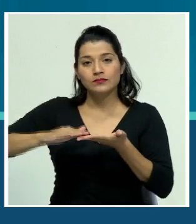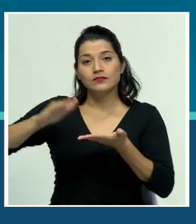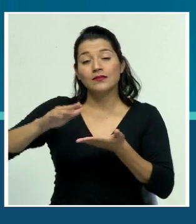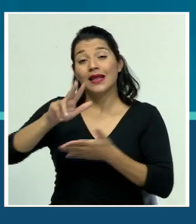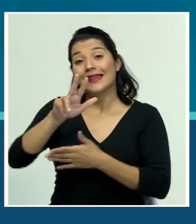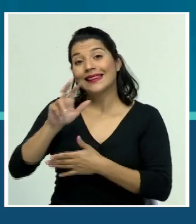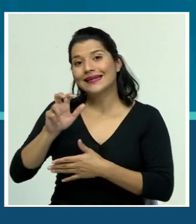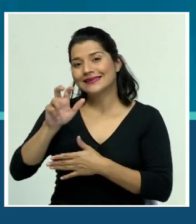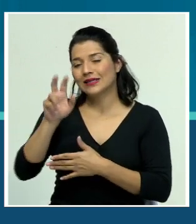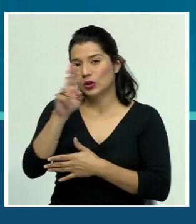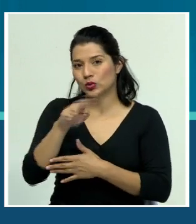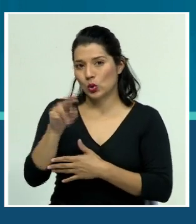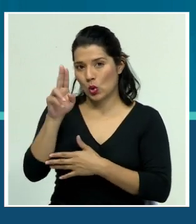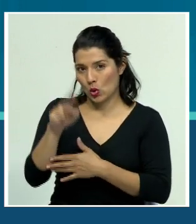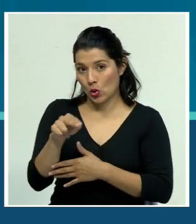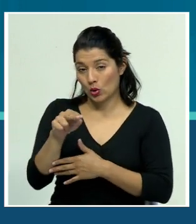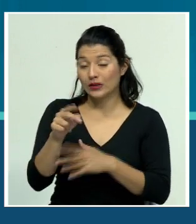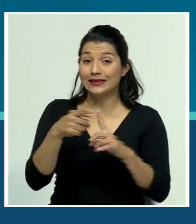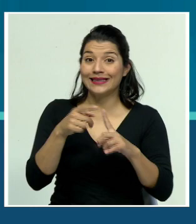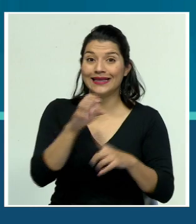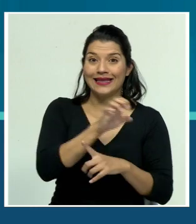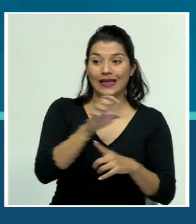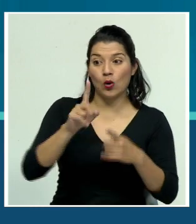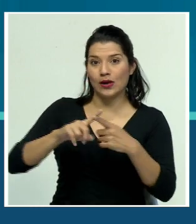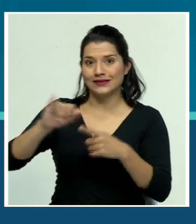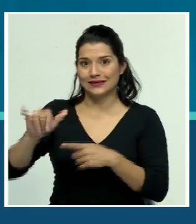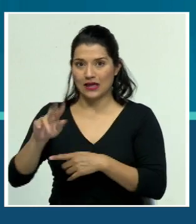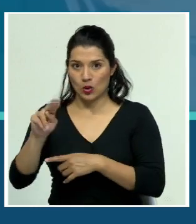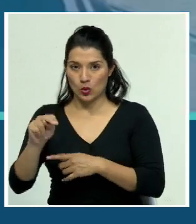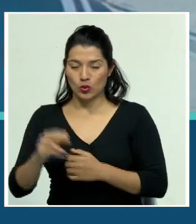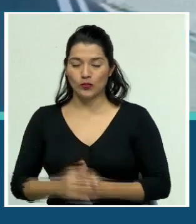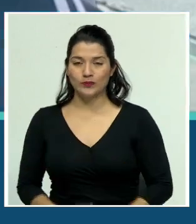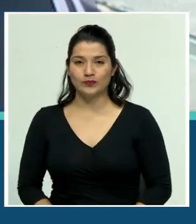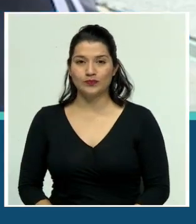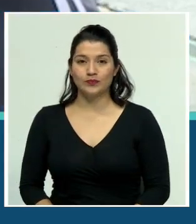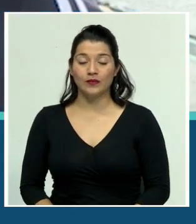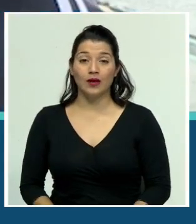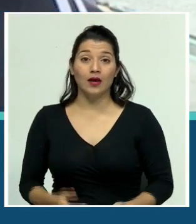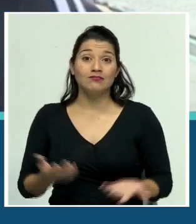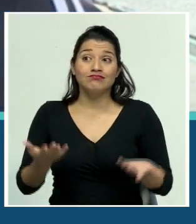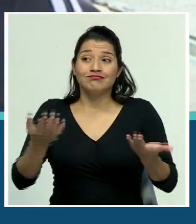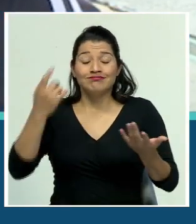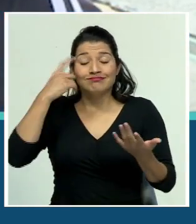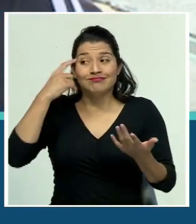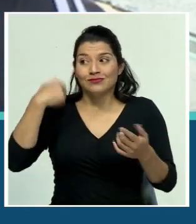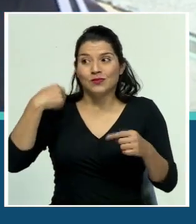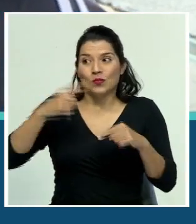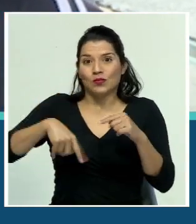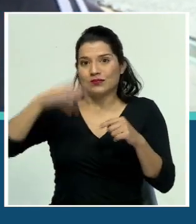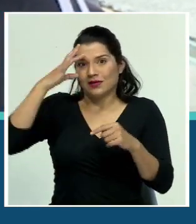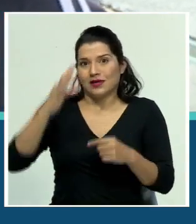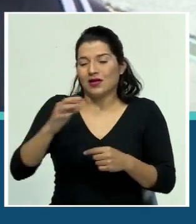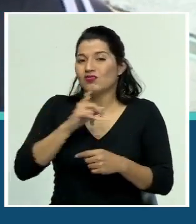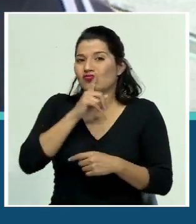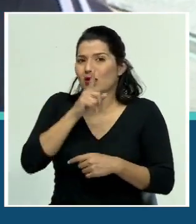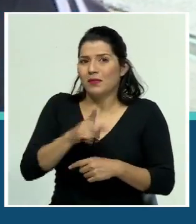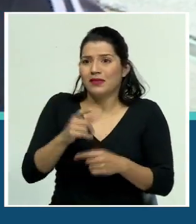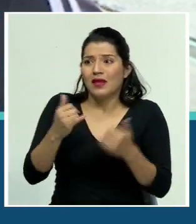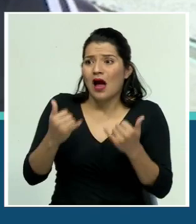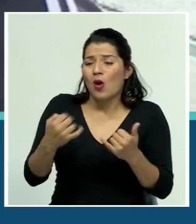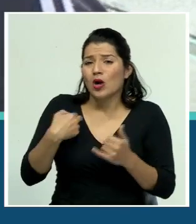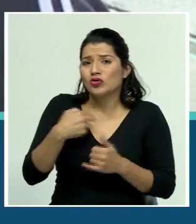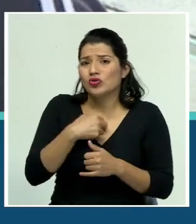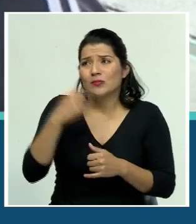de 300 colones entre enero y junio de este año. No, imagínense, es increíble, la verdad que ahora uno tiene